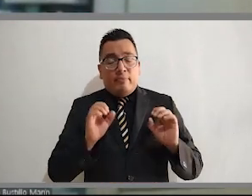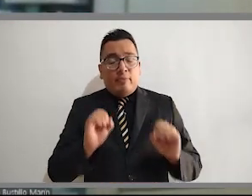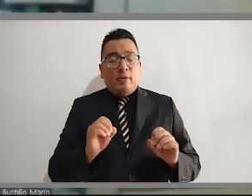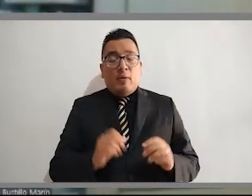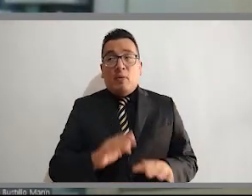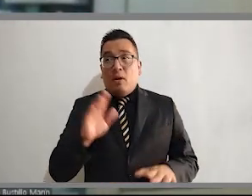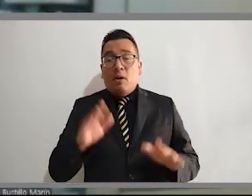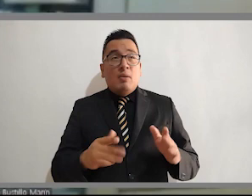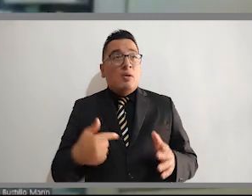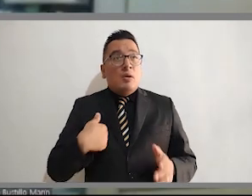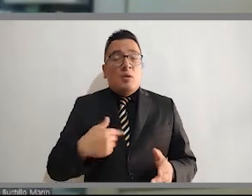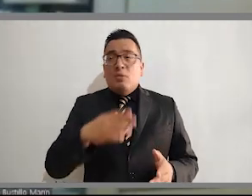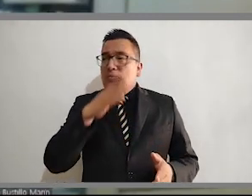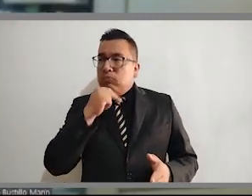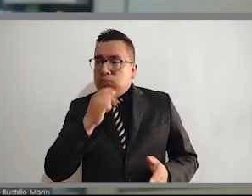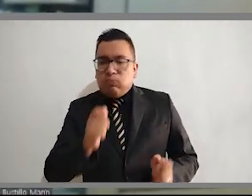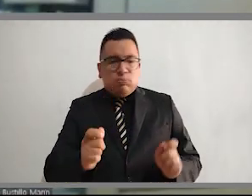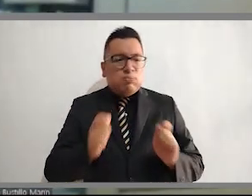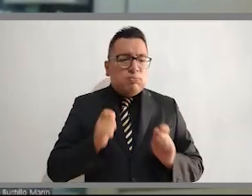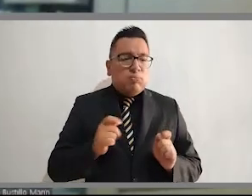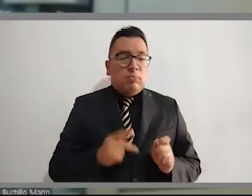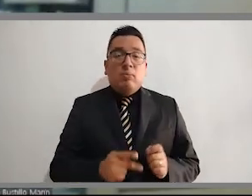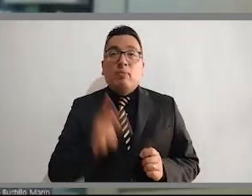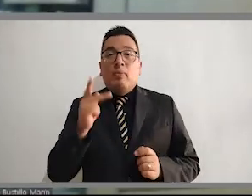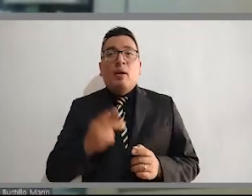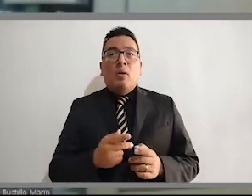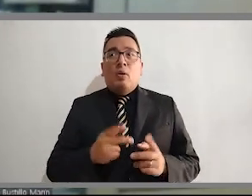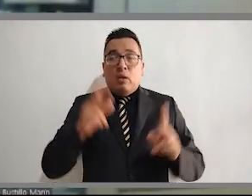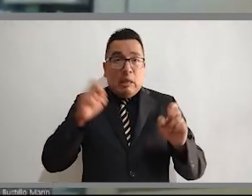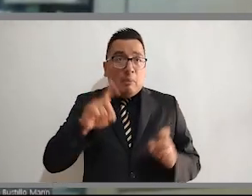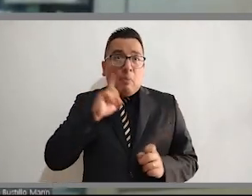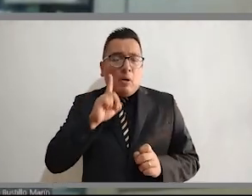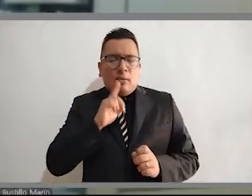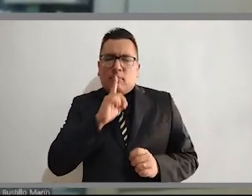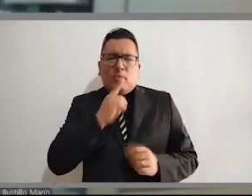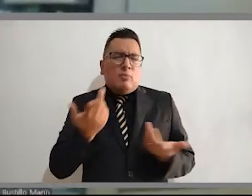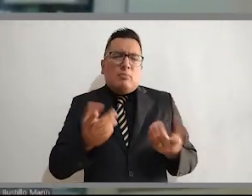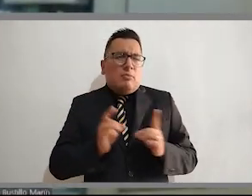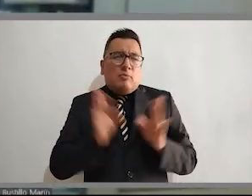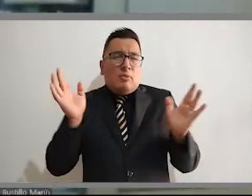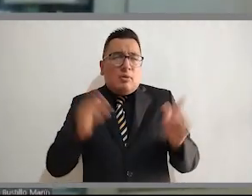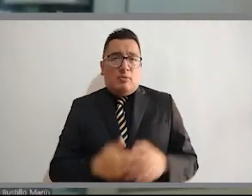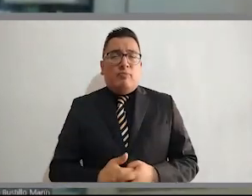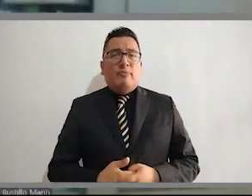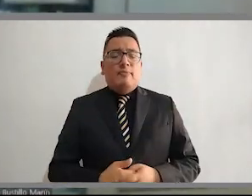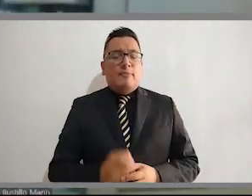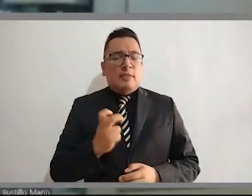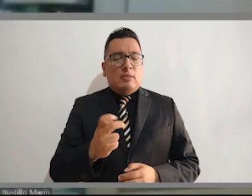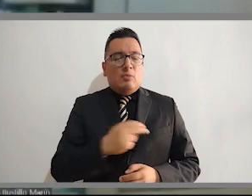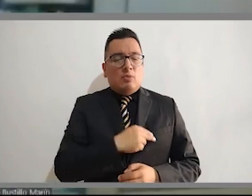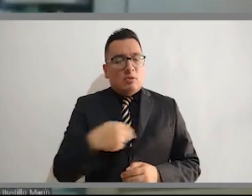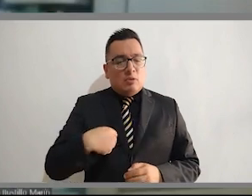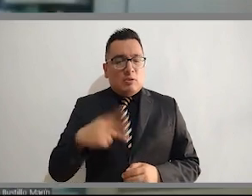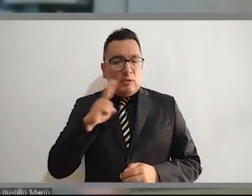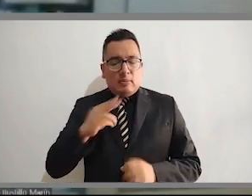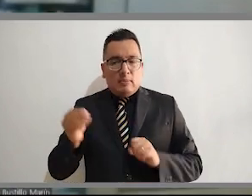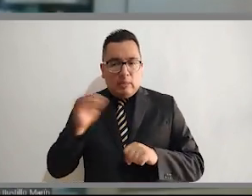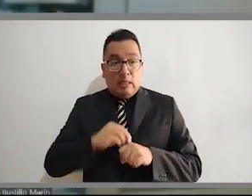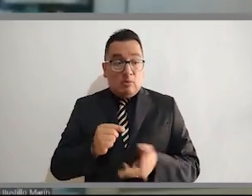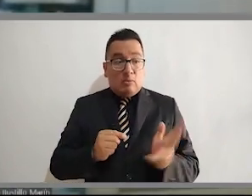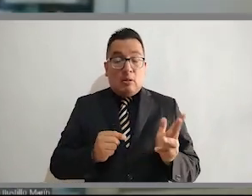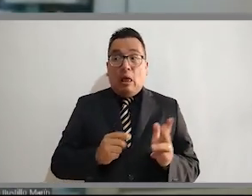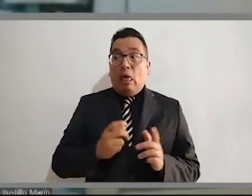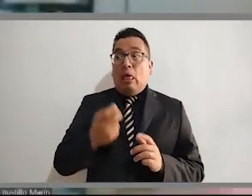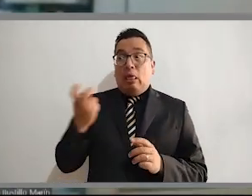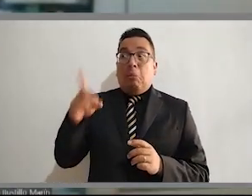género. El elemento de género es súper importante para la violencia política de género, para saber que nos están violentando por el hecho de existir y ser